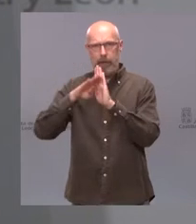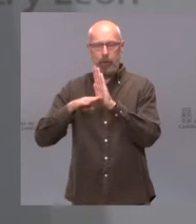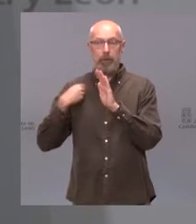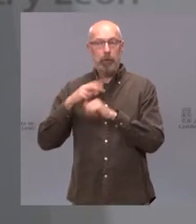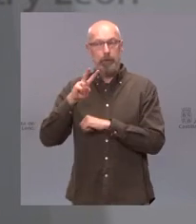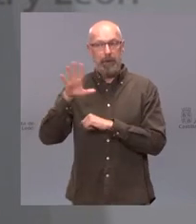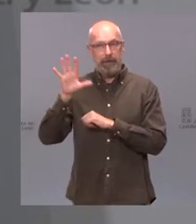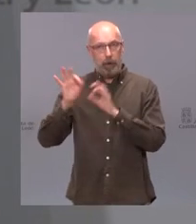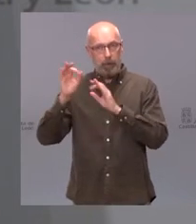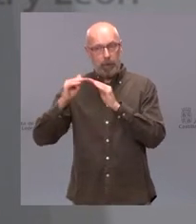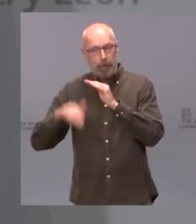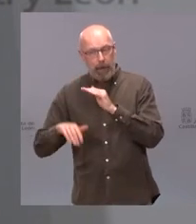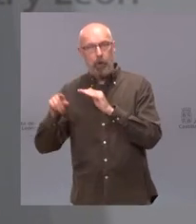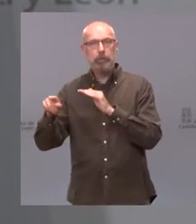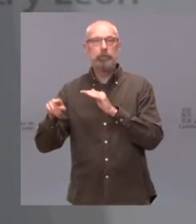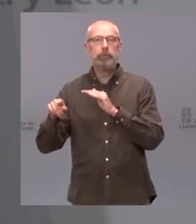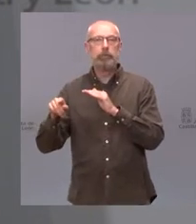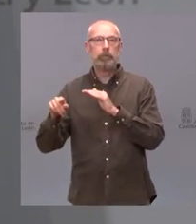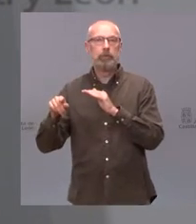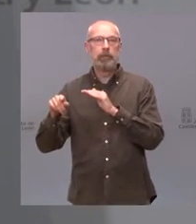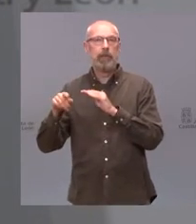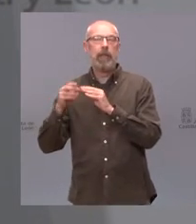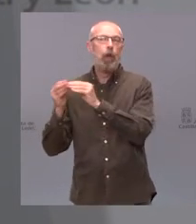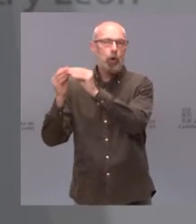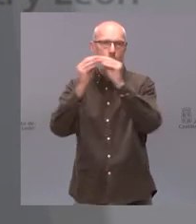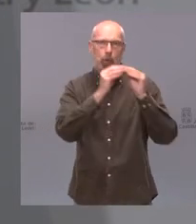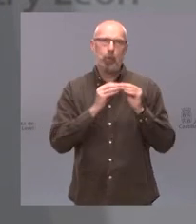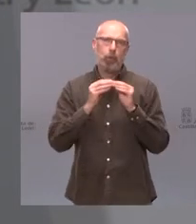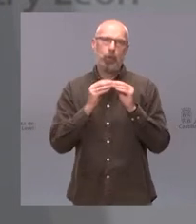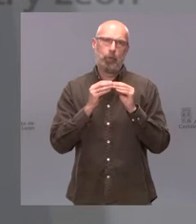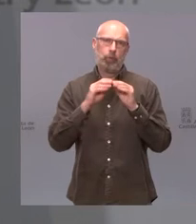25% en el conjunto de la comunidad.